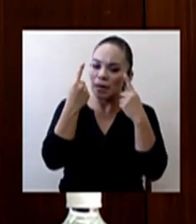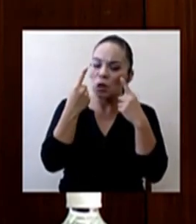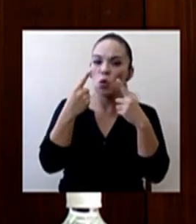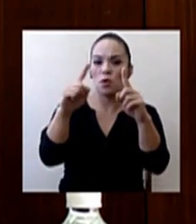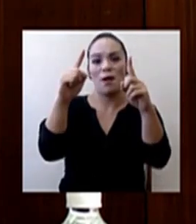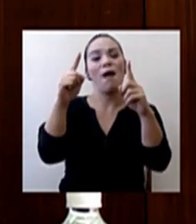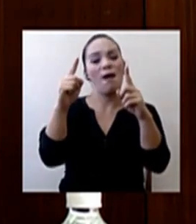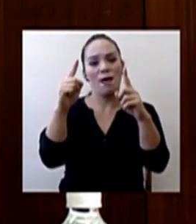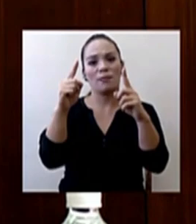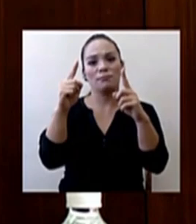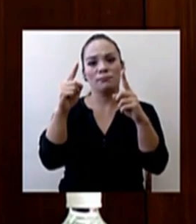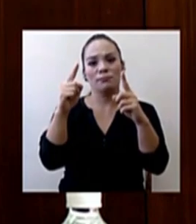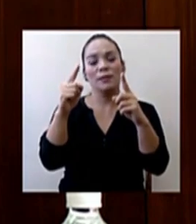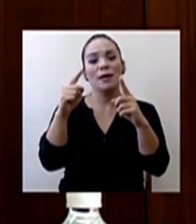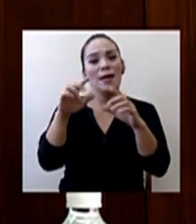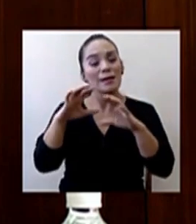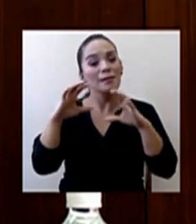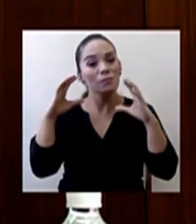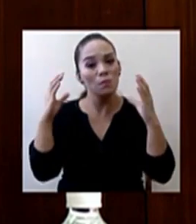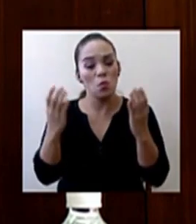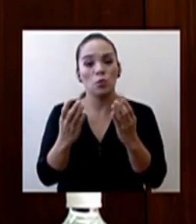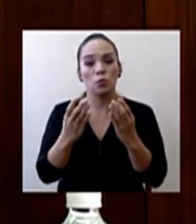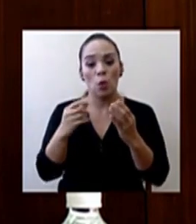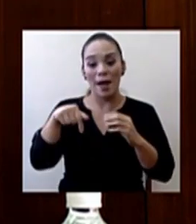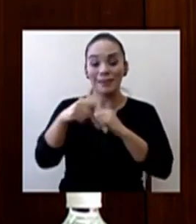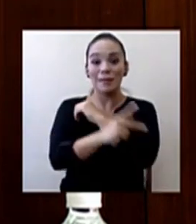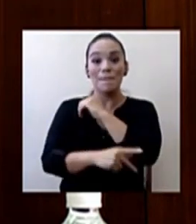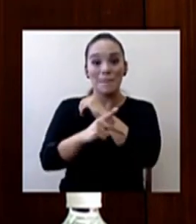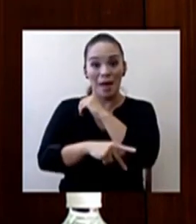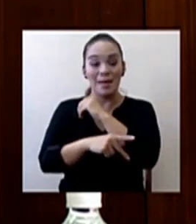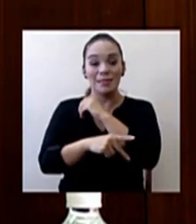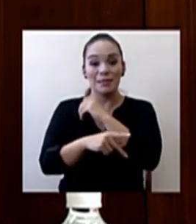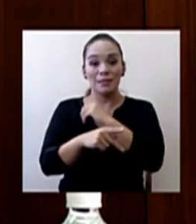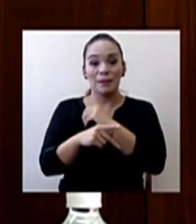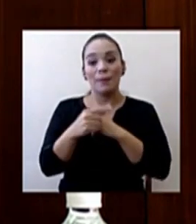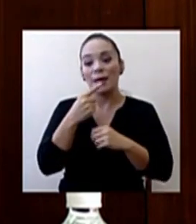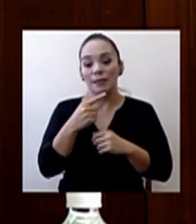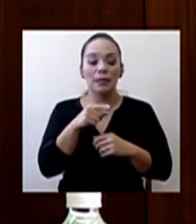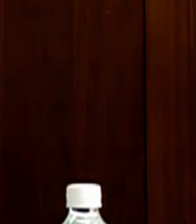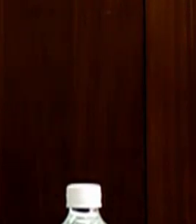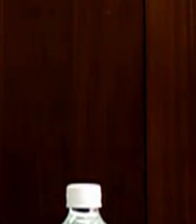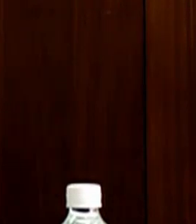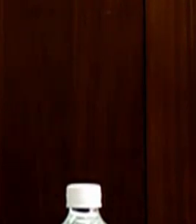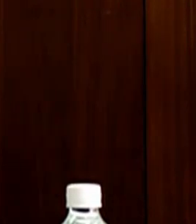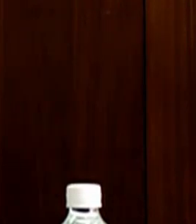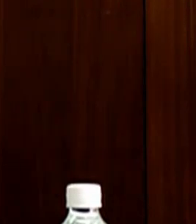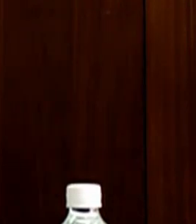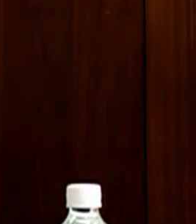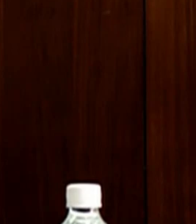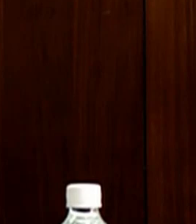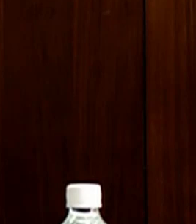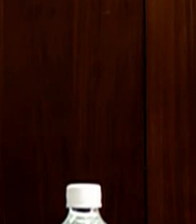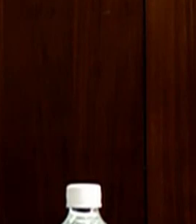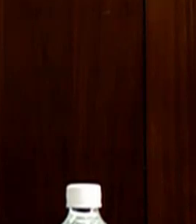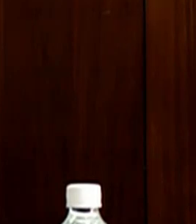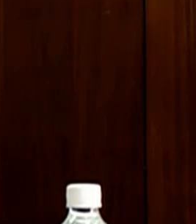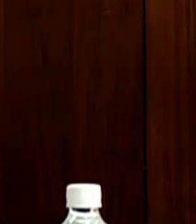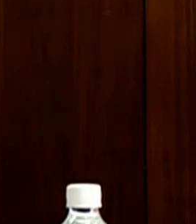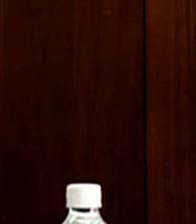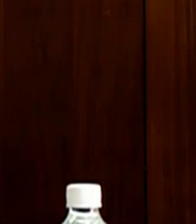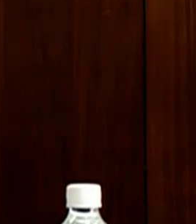el mundo. Donde podemos decir, este país lo hizo bien y este otro país no lo hizo tan bien. Es ese